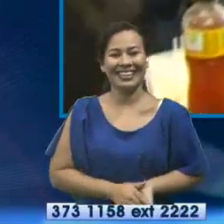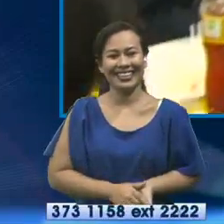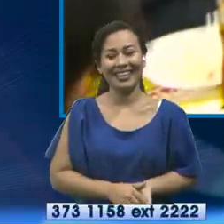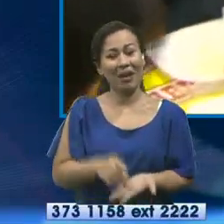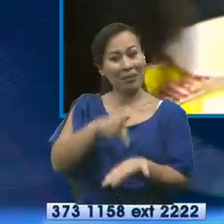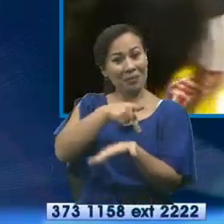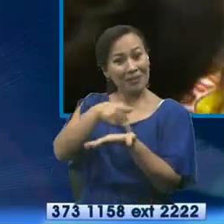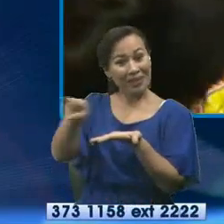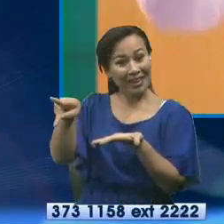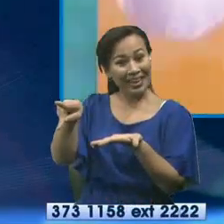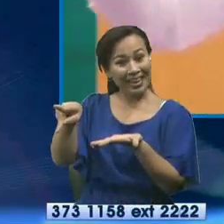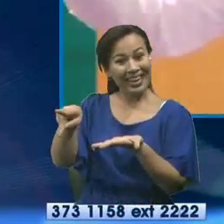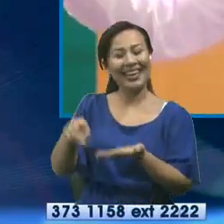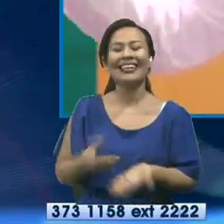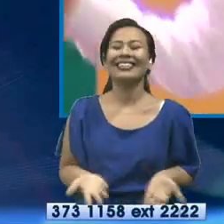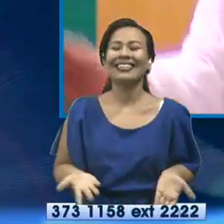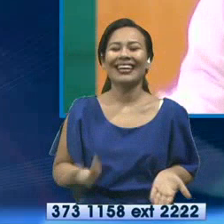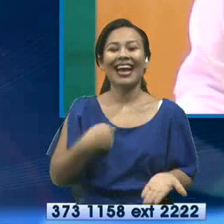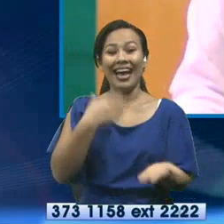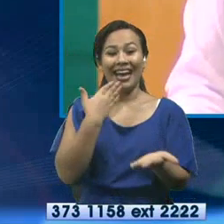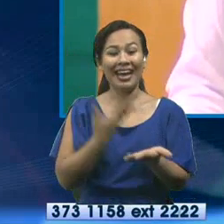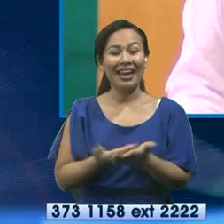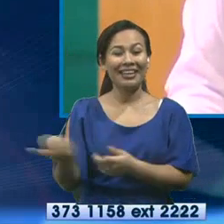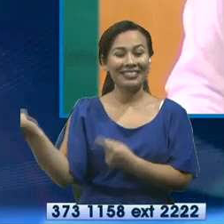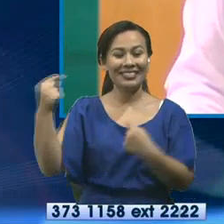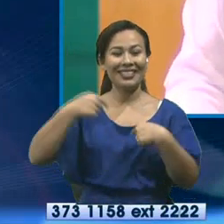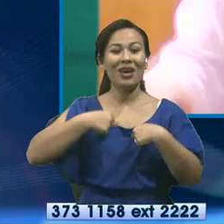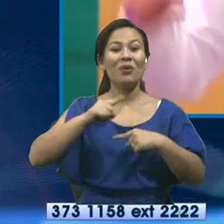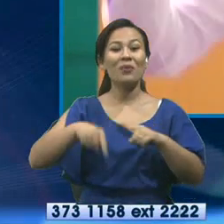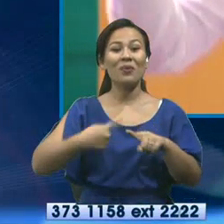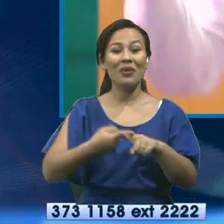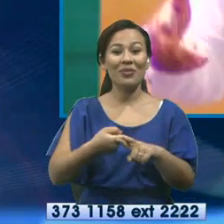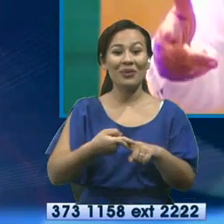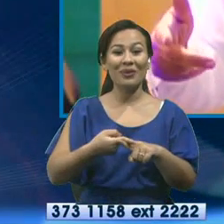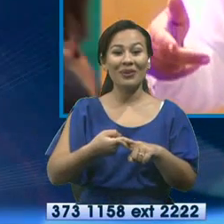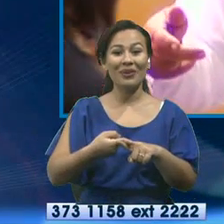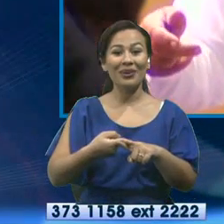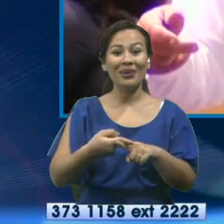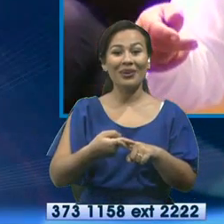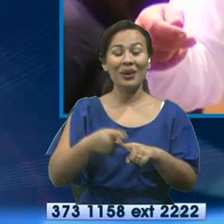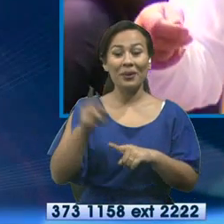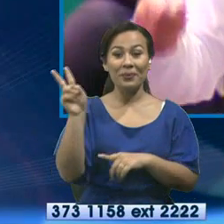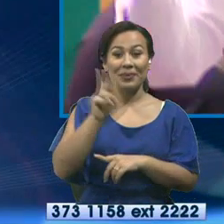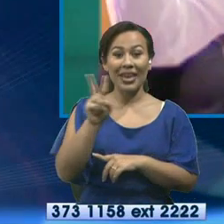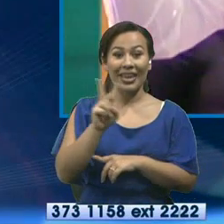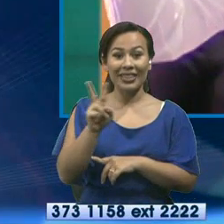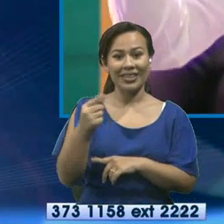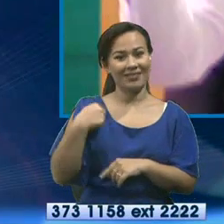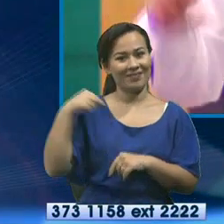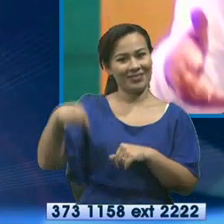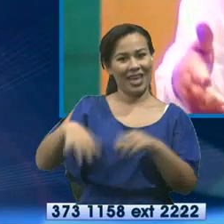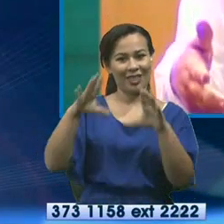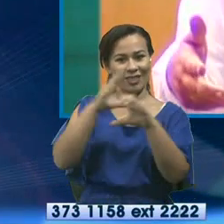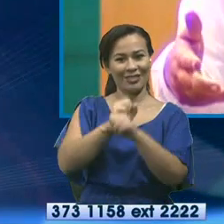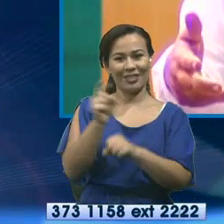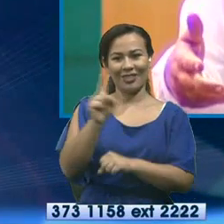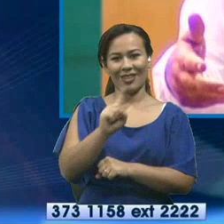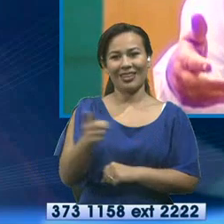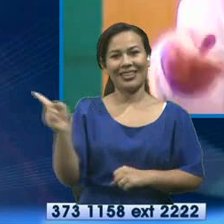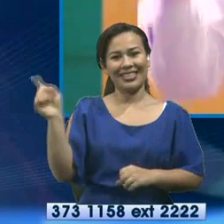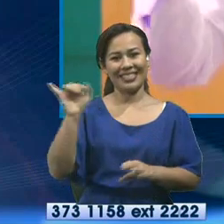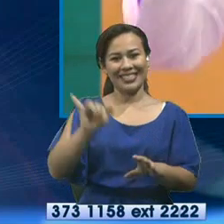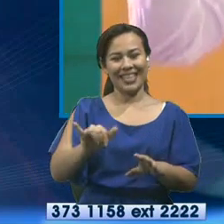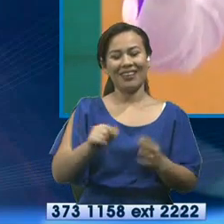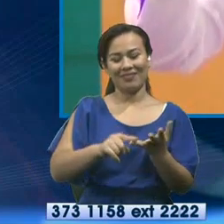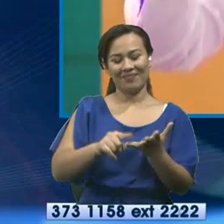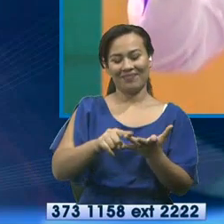Caramba. Y les agradecemos, por cierto, ¿no? ¿Cuándo es? ¿El sábado, mañana? ¿O el viernes? No, pues mañana yo no vengo, no. No, no, no, no, no,